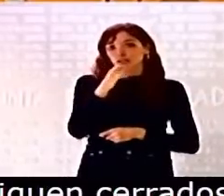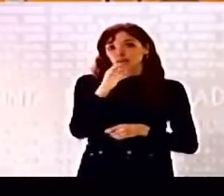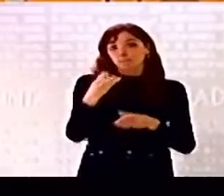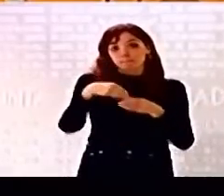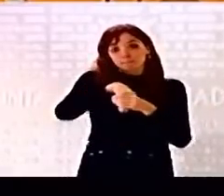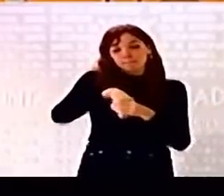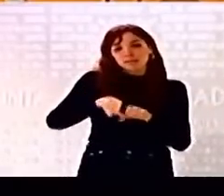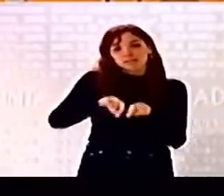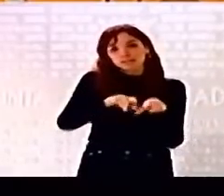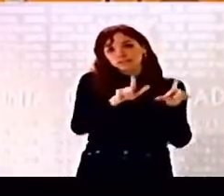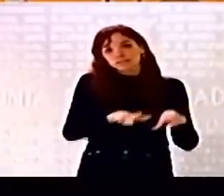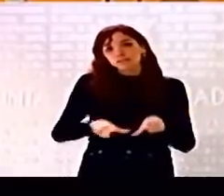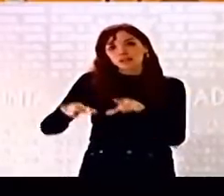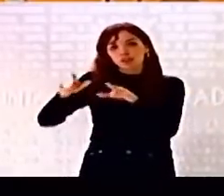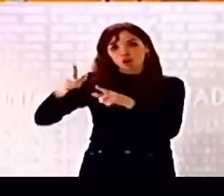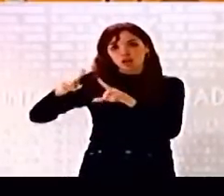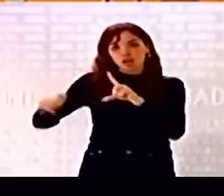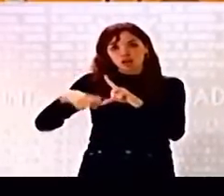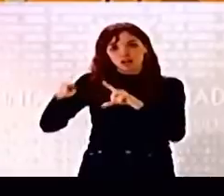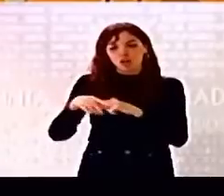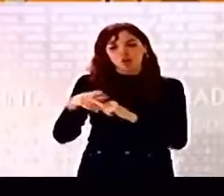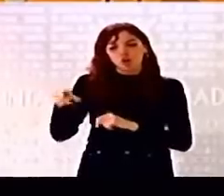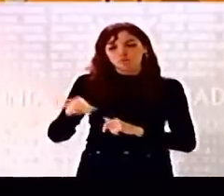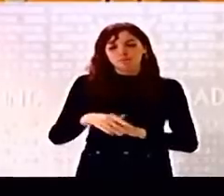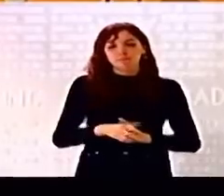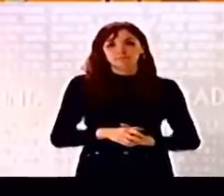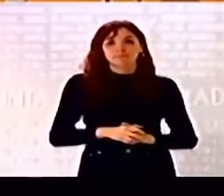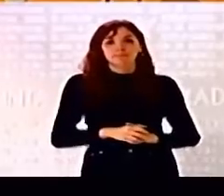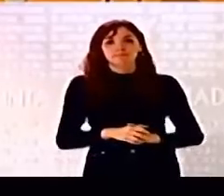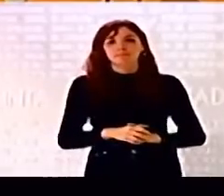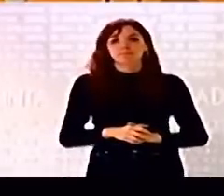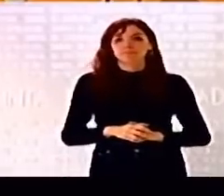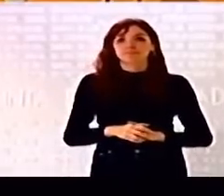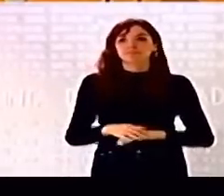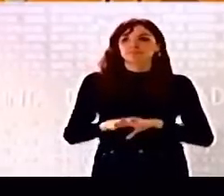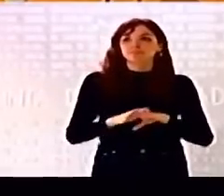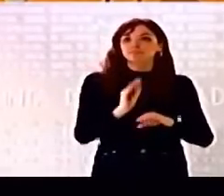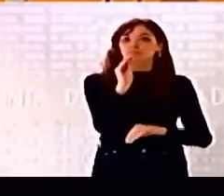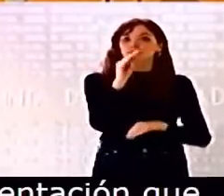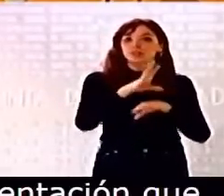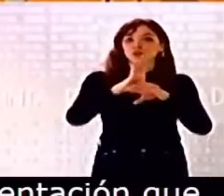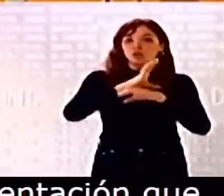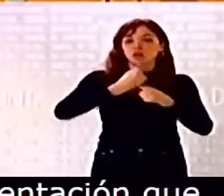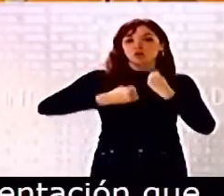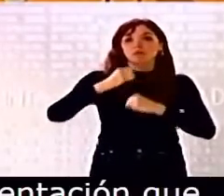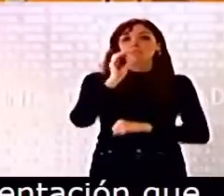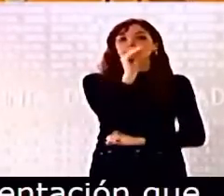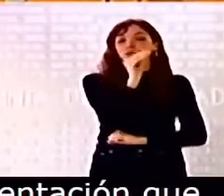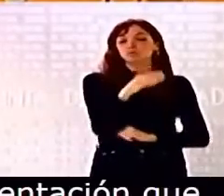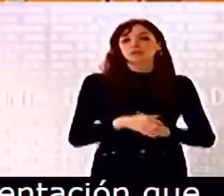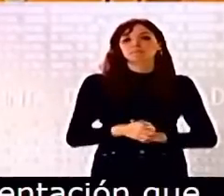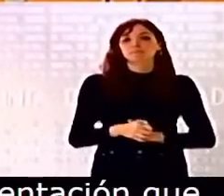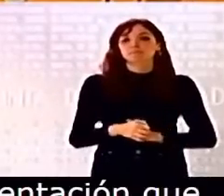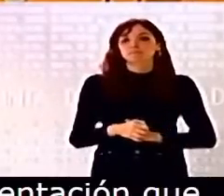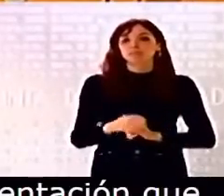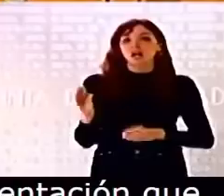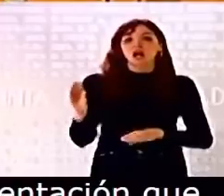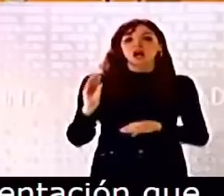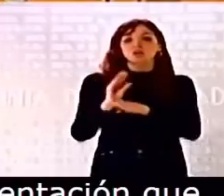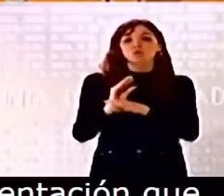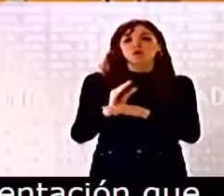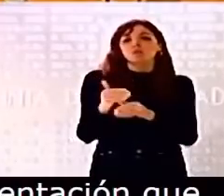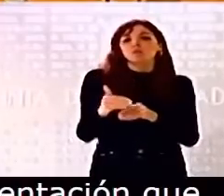de electrodomésticos. No. Vale. Y para el consejero de Economía nos pregunta que cuándo podrán disponer de las ayudas los